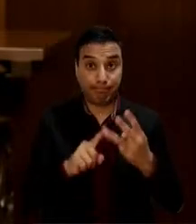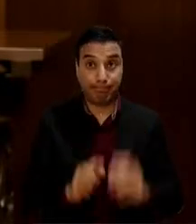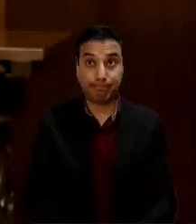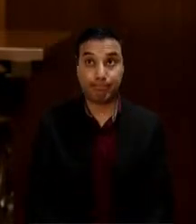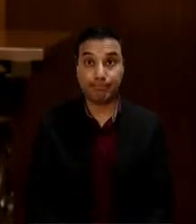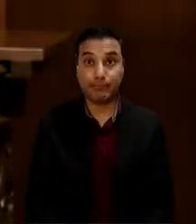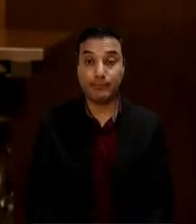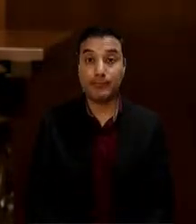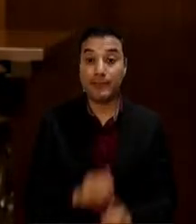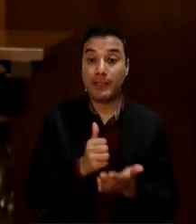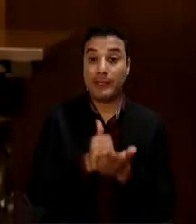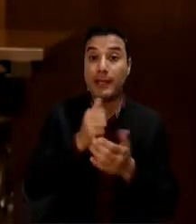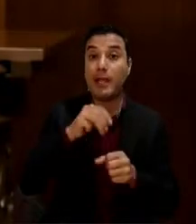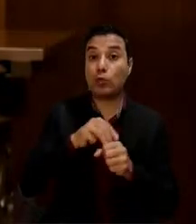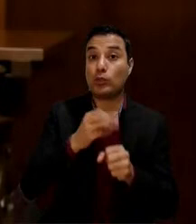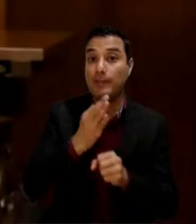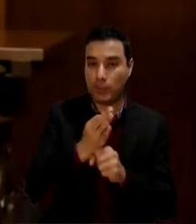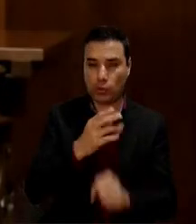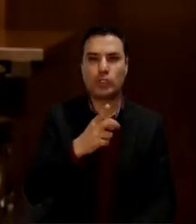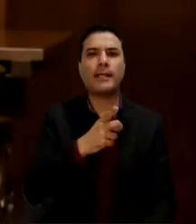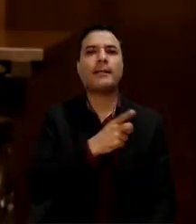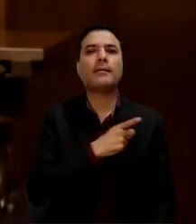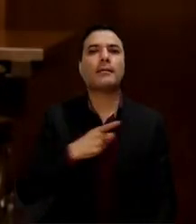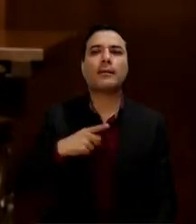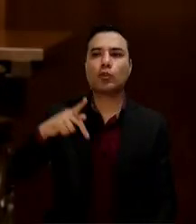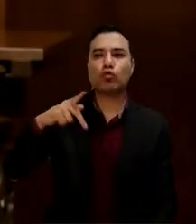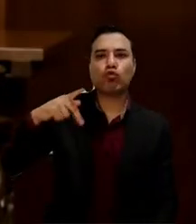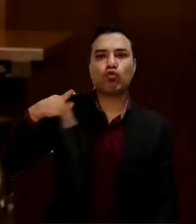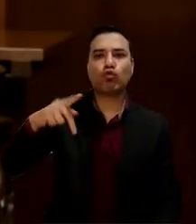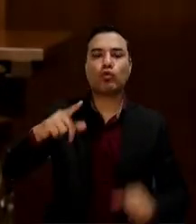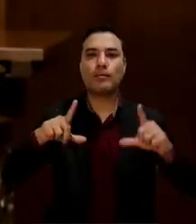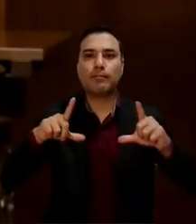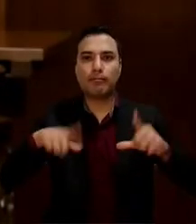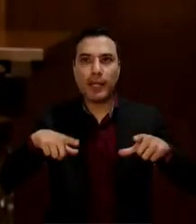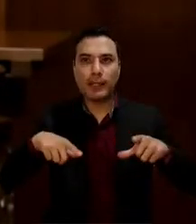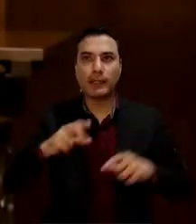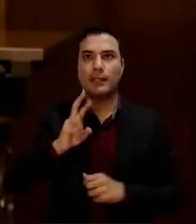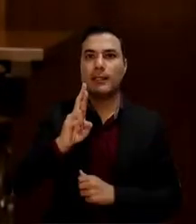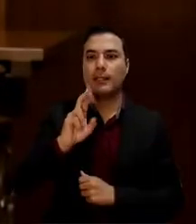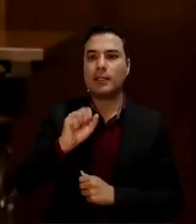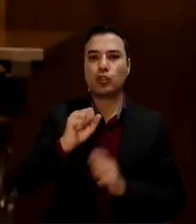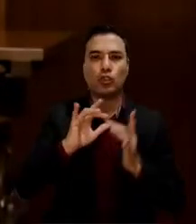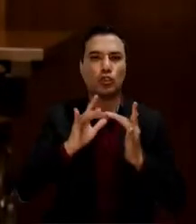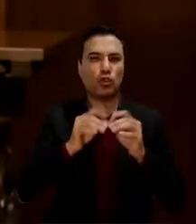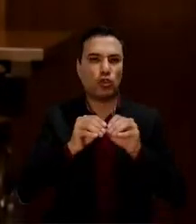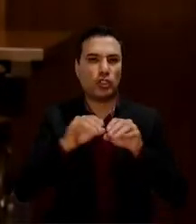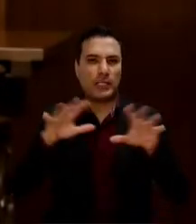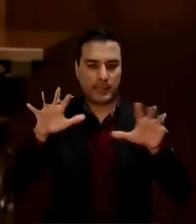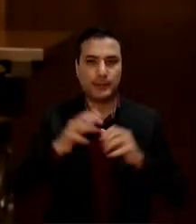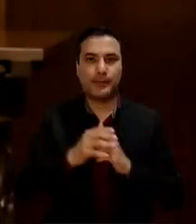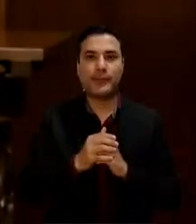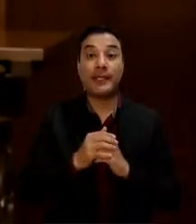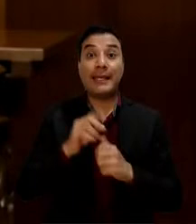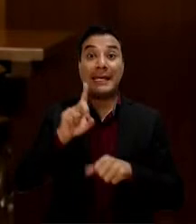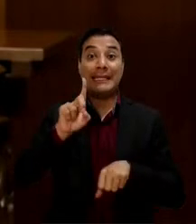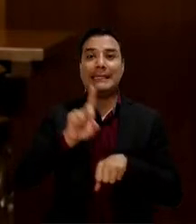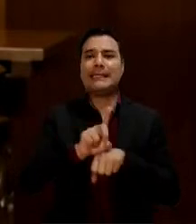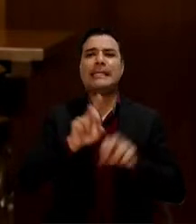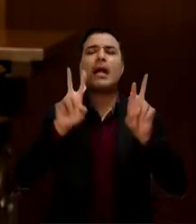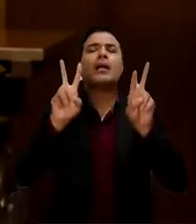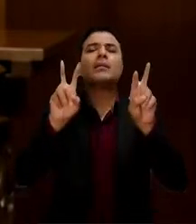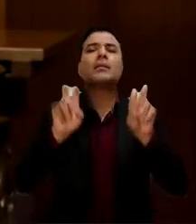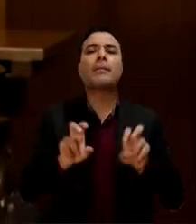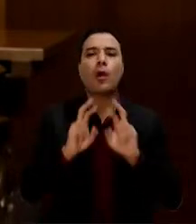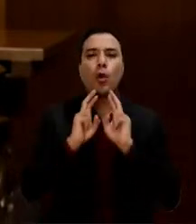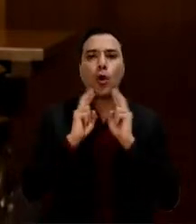los ayuntamientos deban publicar en sus plataformas y redes sociales el orden del día con un mínimo